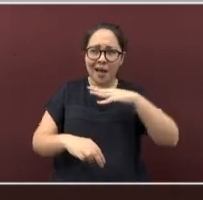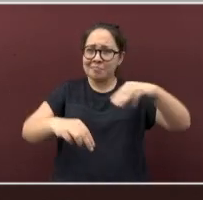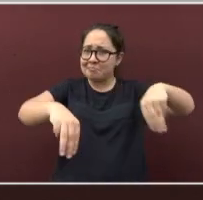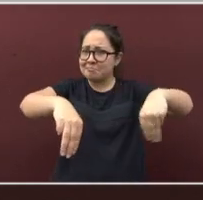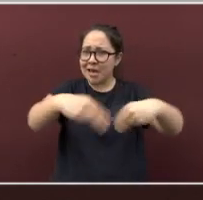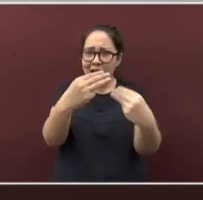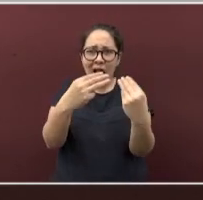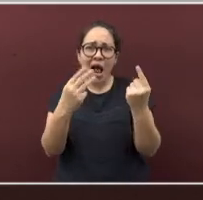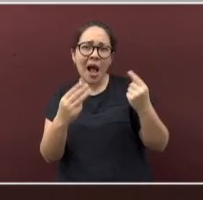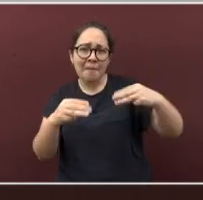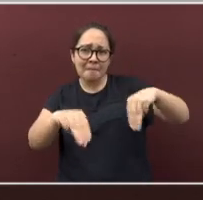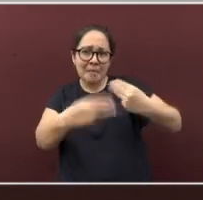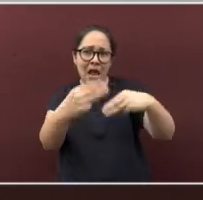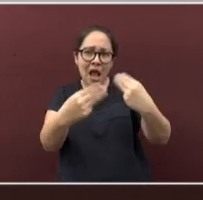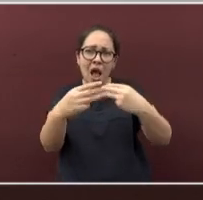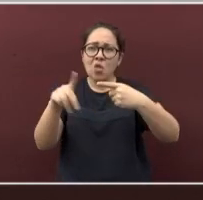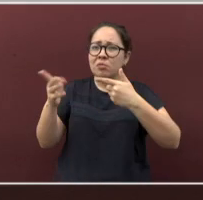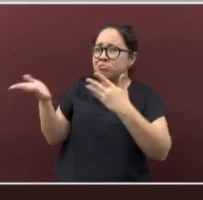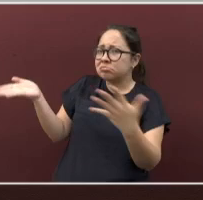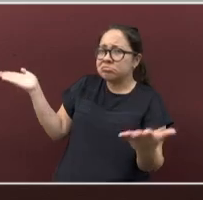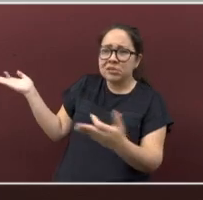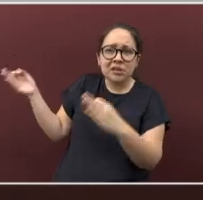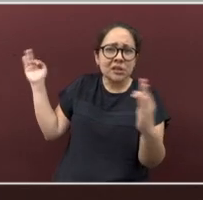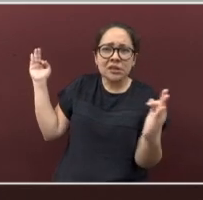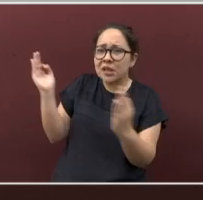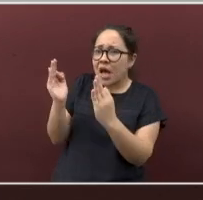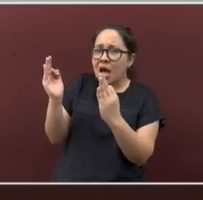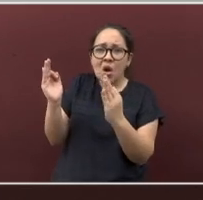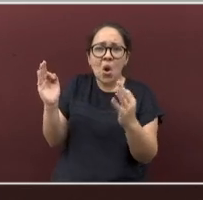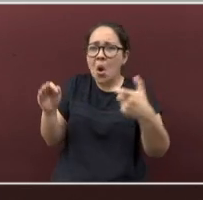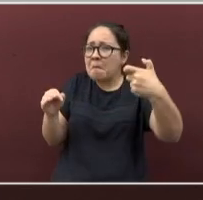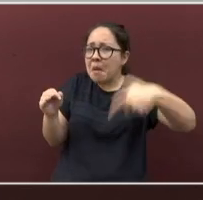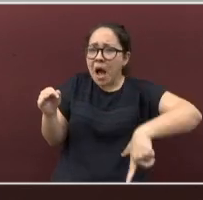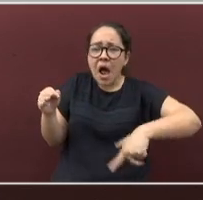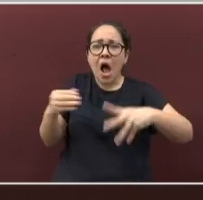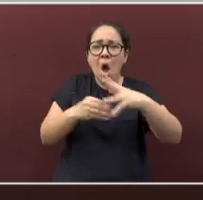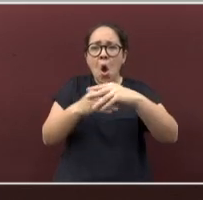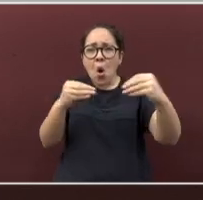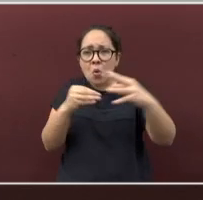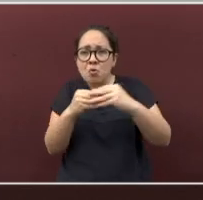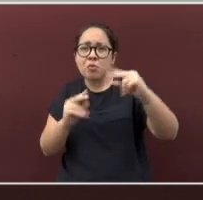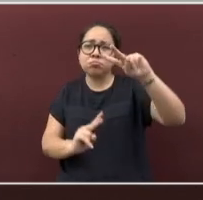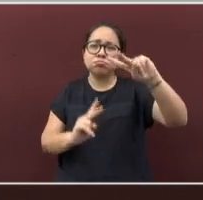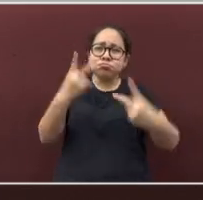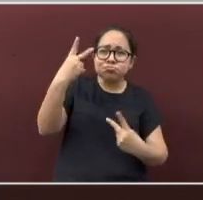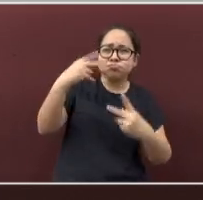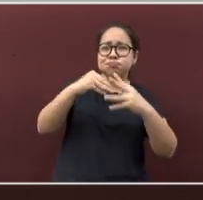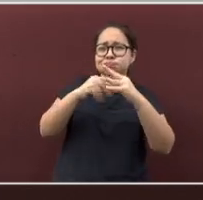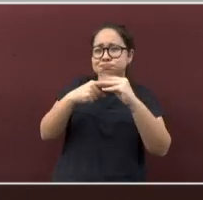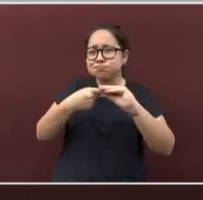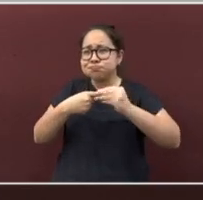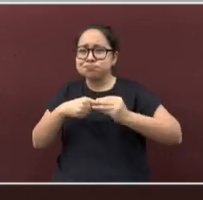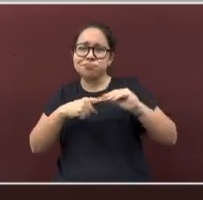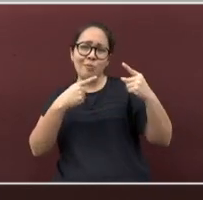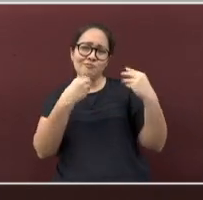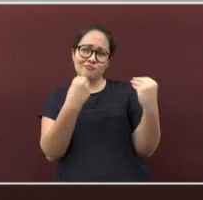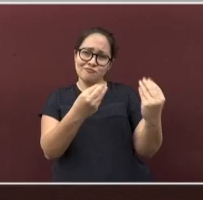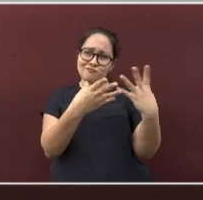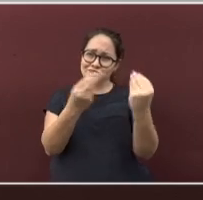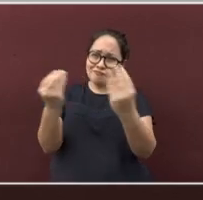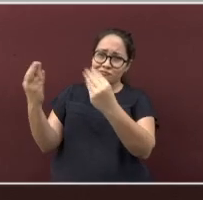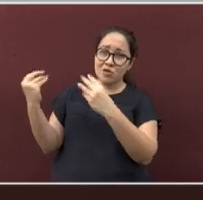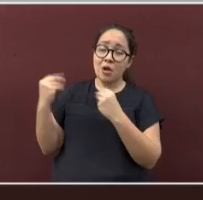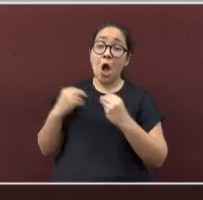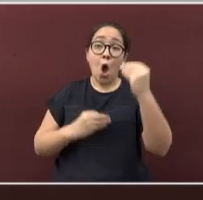populares frutas frescas económicas verduras semillas y una gran variedad de